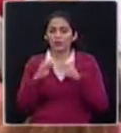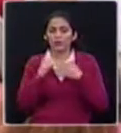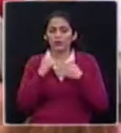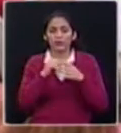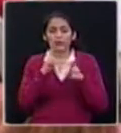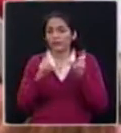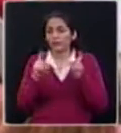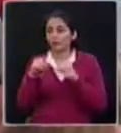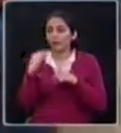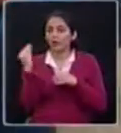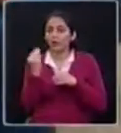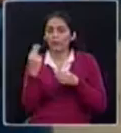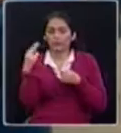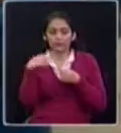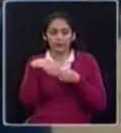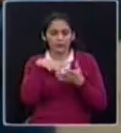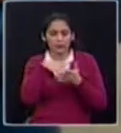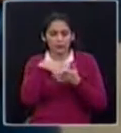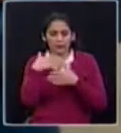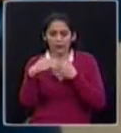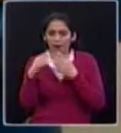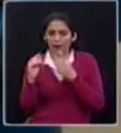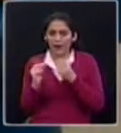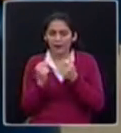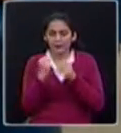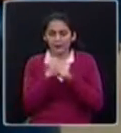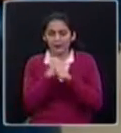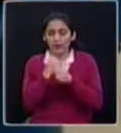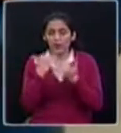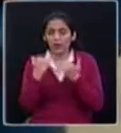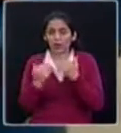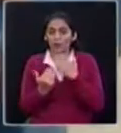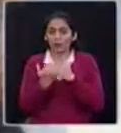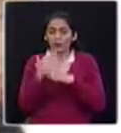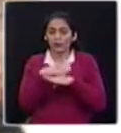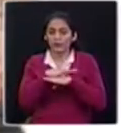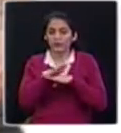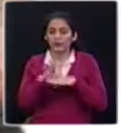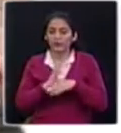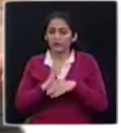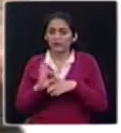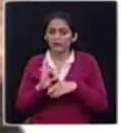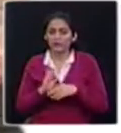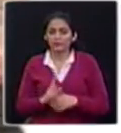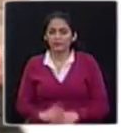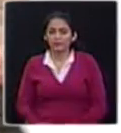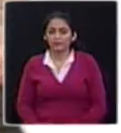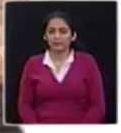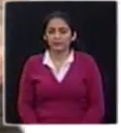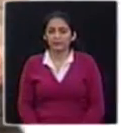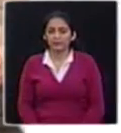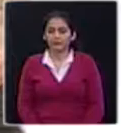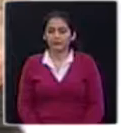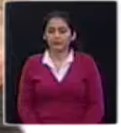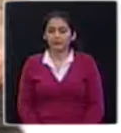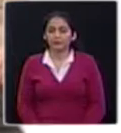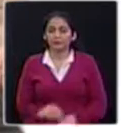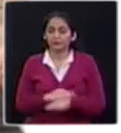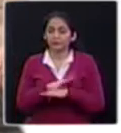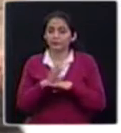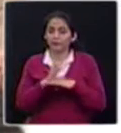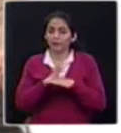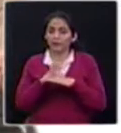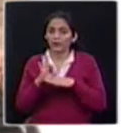oportunidades laborales a los jóvenes y por ello apuestan al bachillerato técnico productivo. Queremos fortalecer lo que se llama el bachillerato técnico